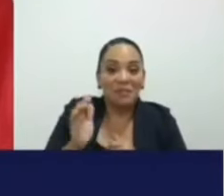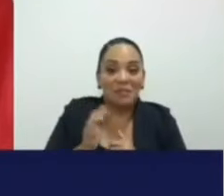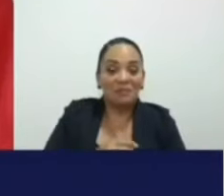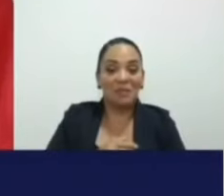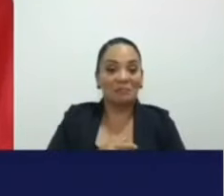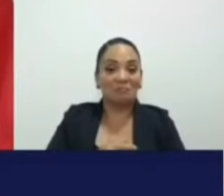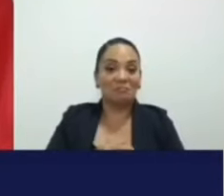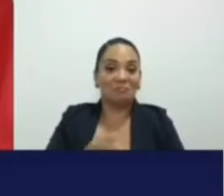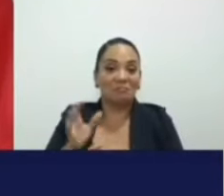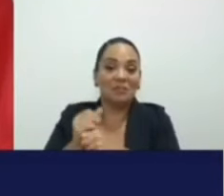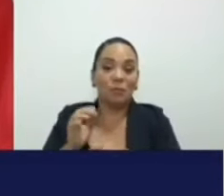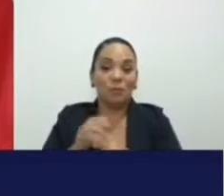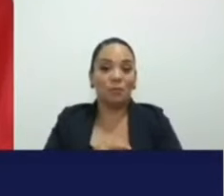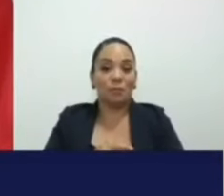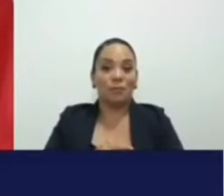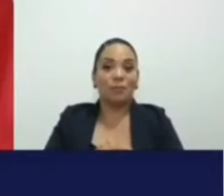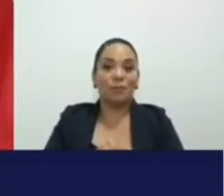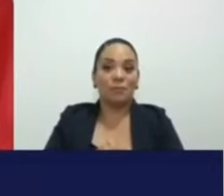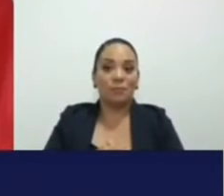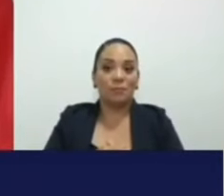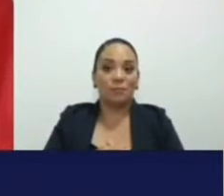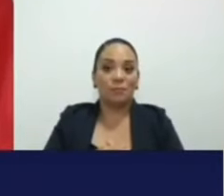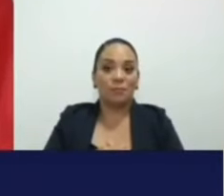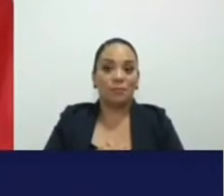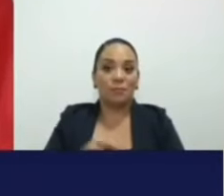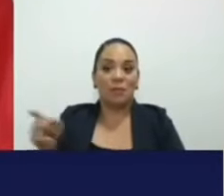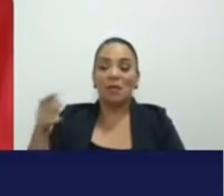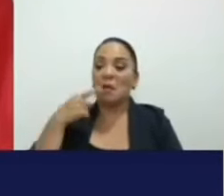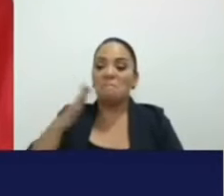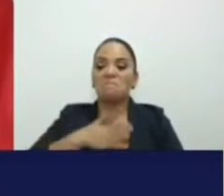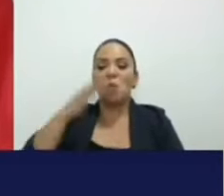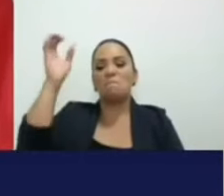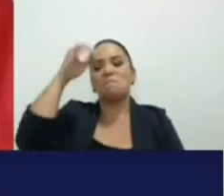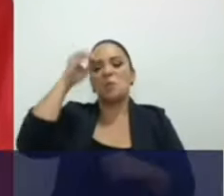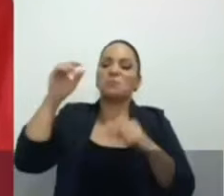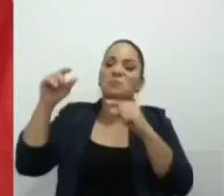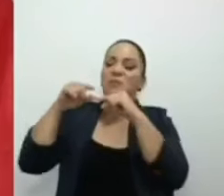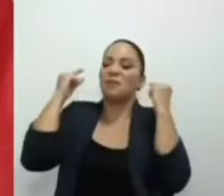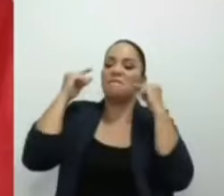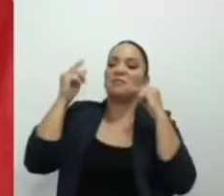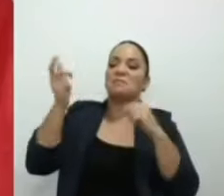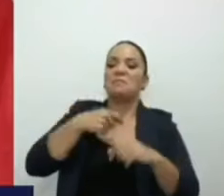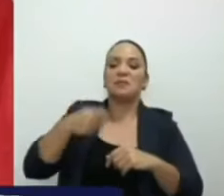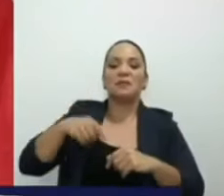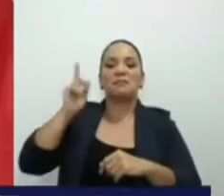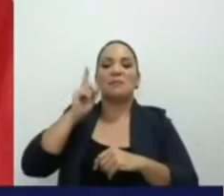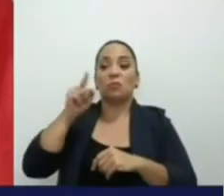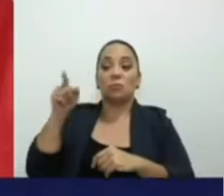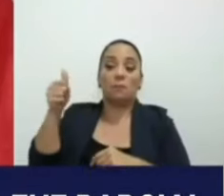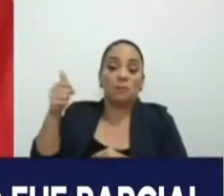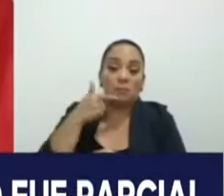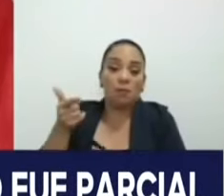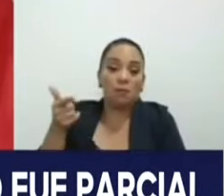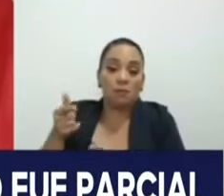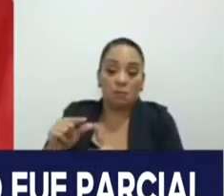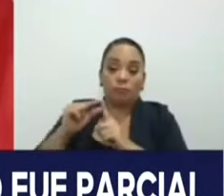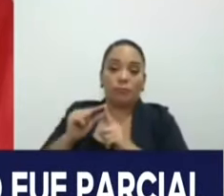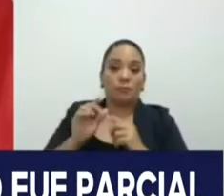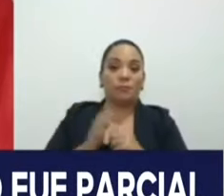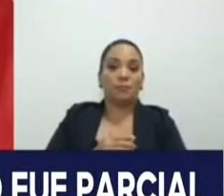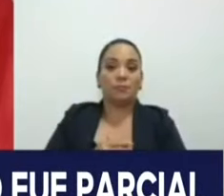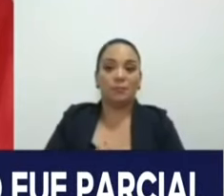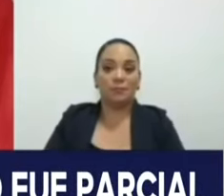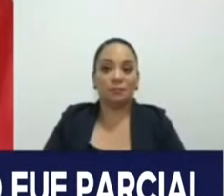debo estudiar esto porque esa es mi opinión de Chávez del presidente mentiroso dice ella y mi familia y yo